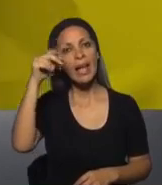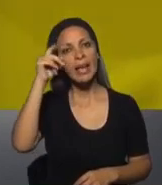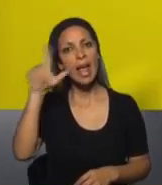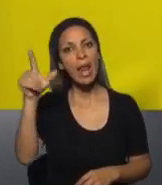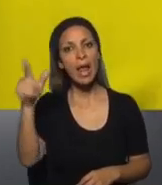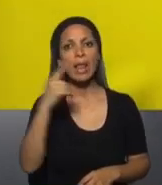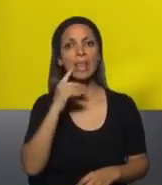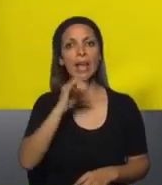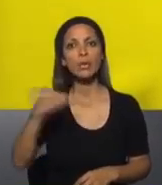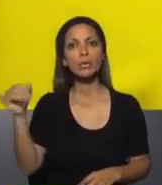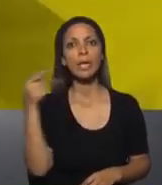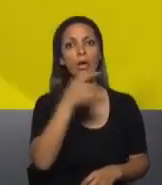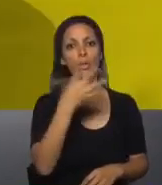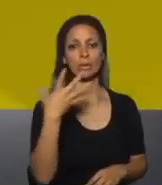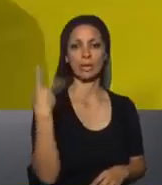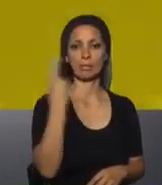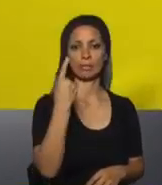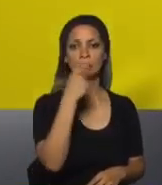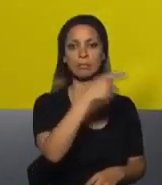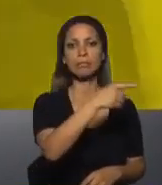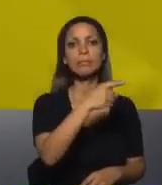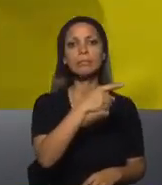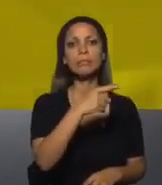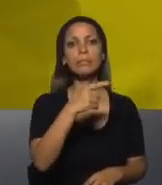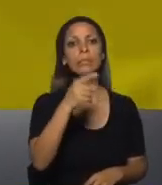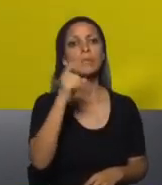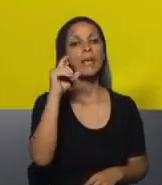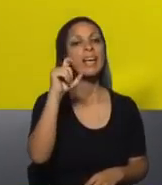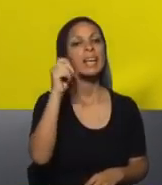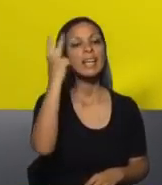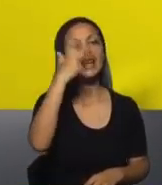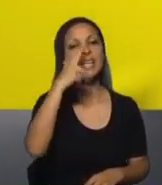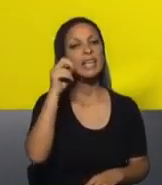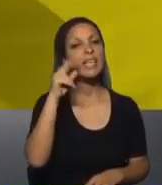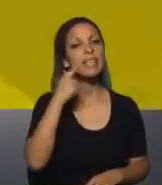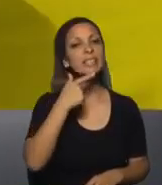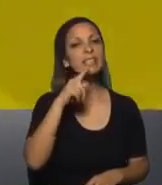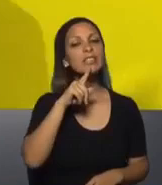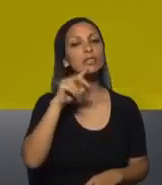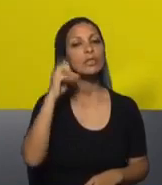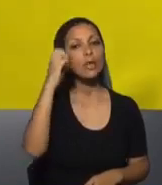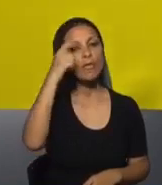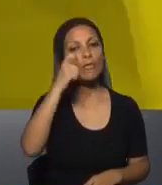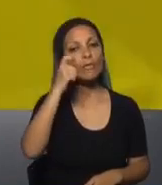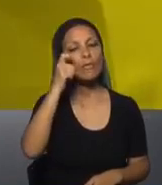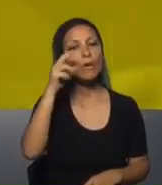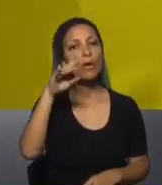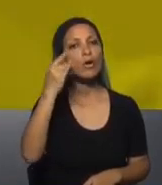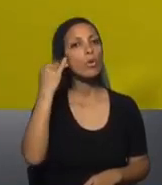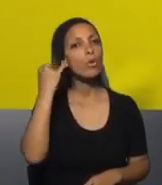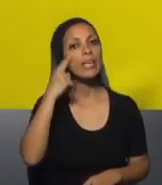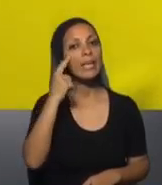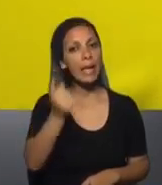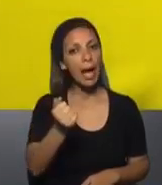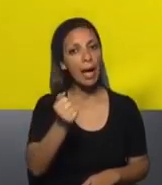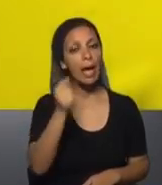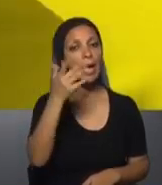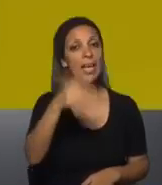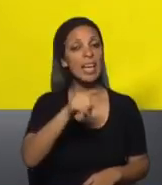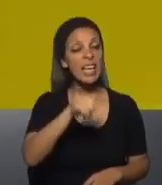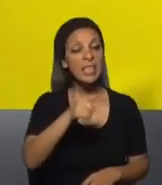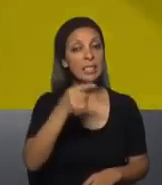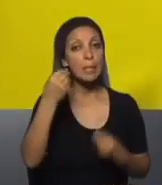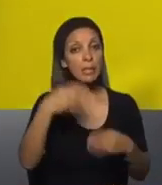por el director Christophe Rugia cuando comenzó a trabajar en cine hace 17 años y ella era menor de edad.